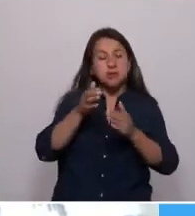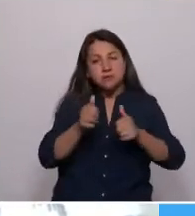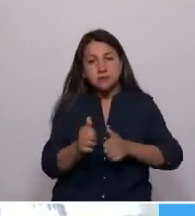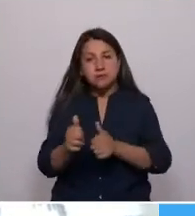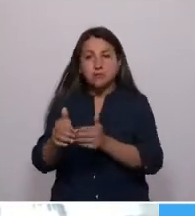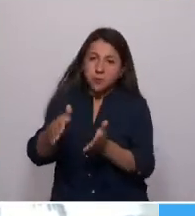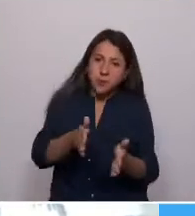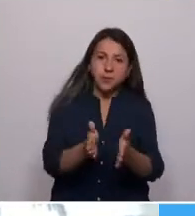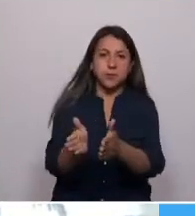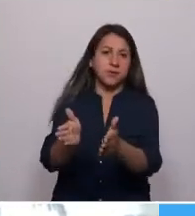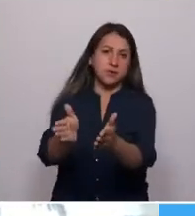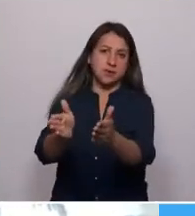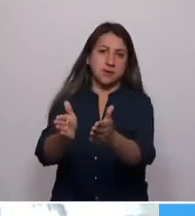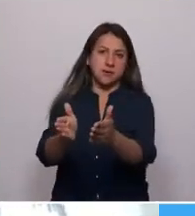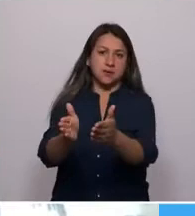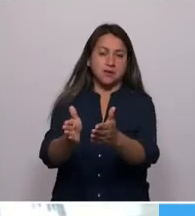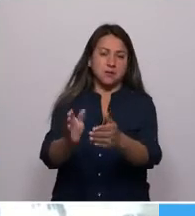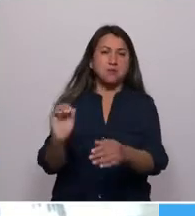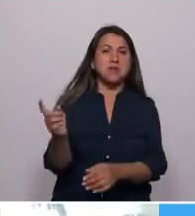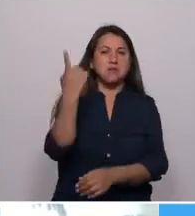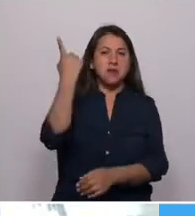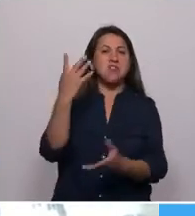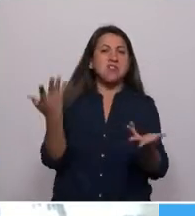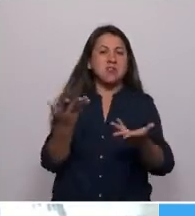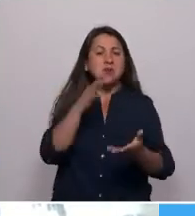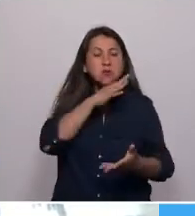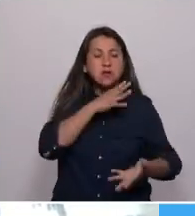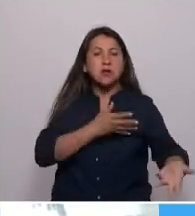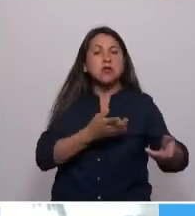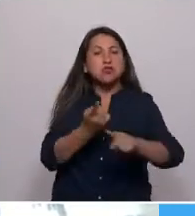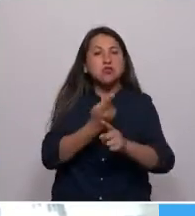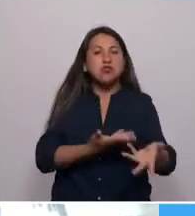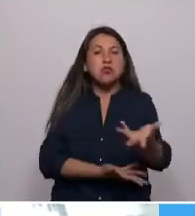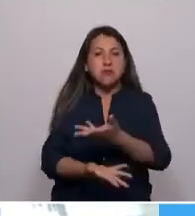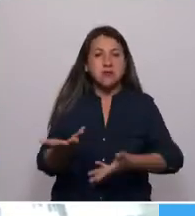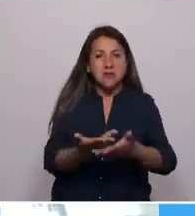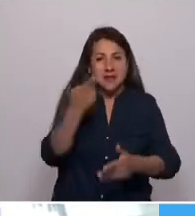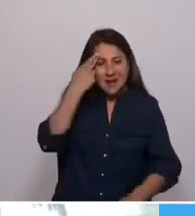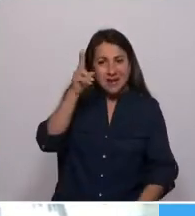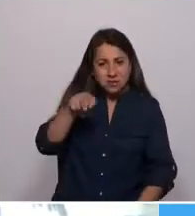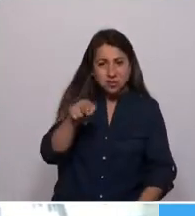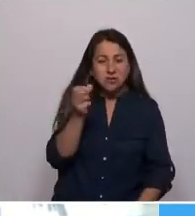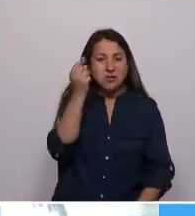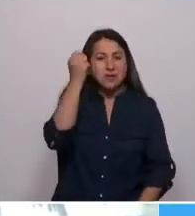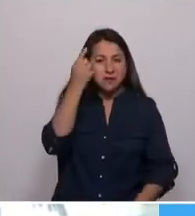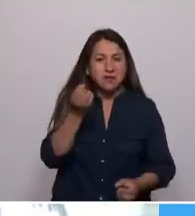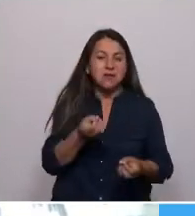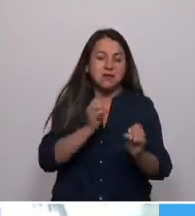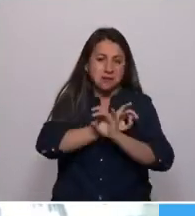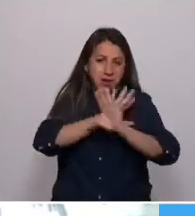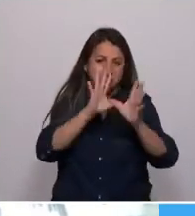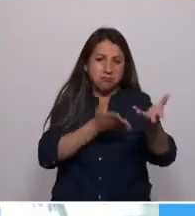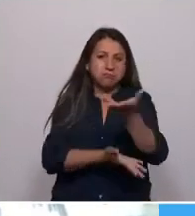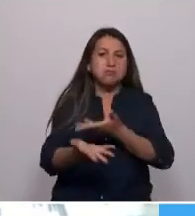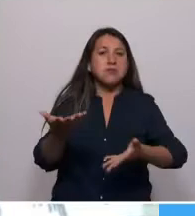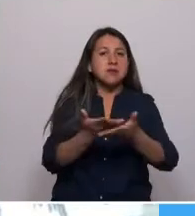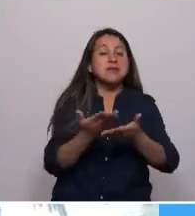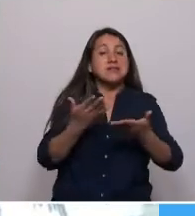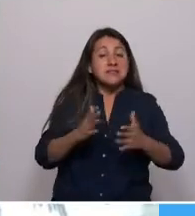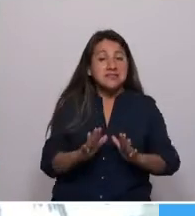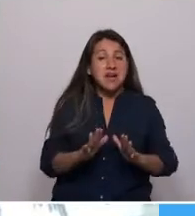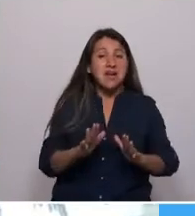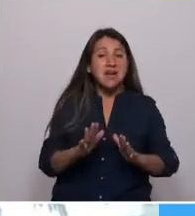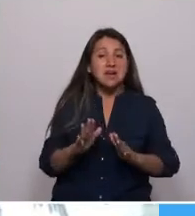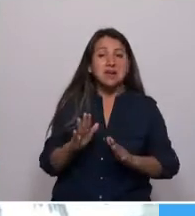tomado para que prime el diálogo y la comprensión dejamos de escucharnos